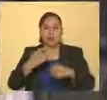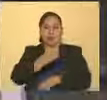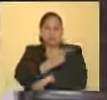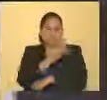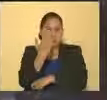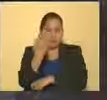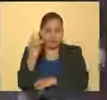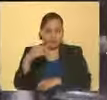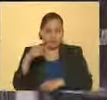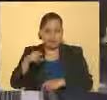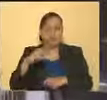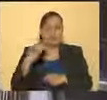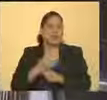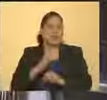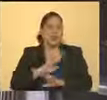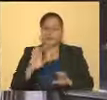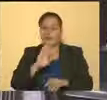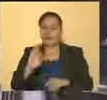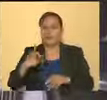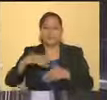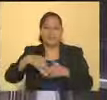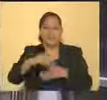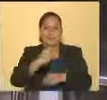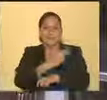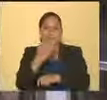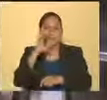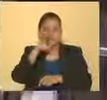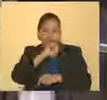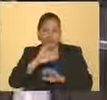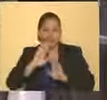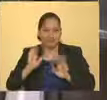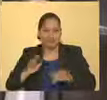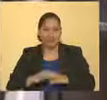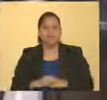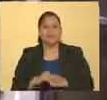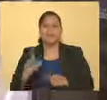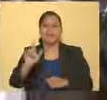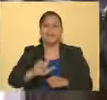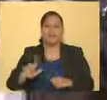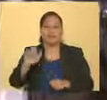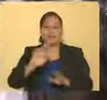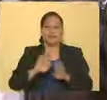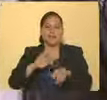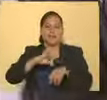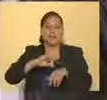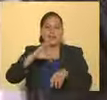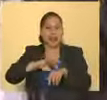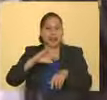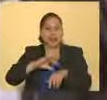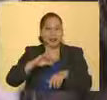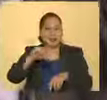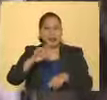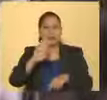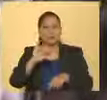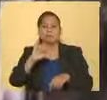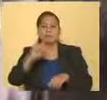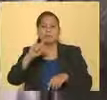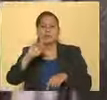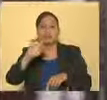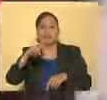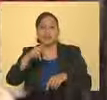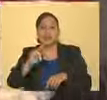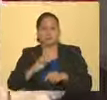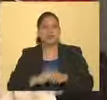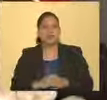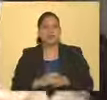primavera con esto de que ya estamos en primavera, Ana Cati. Pues una ensaladita primavera. Y el lunes, ¿no? Que es lunes que normalmente lo rompemos. Sí, el